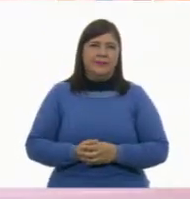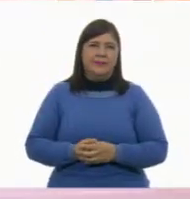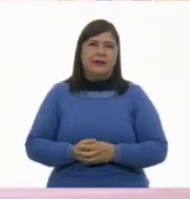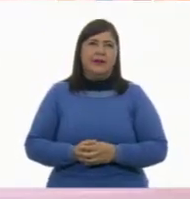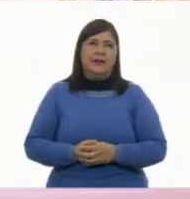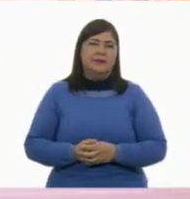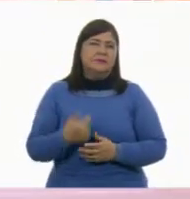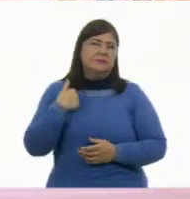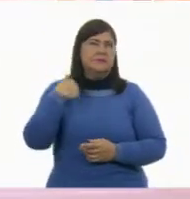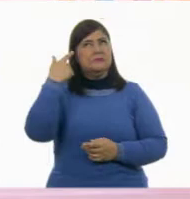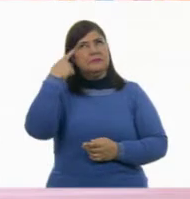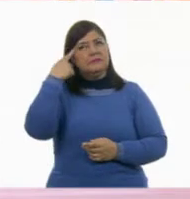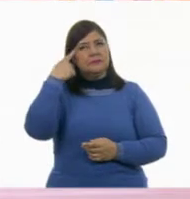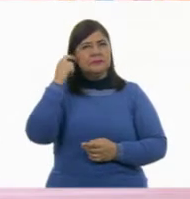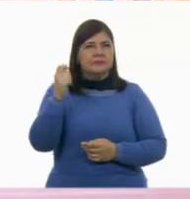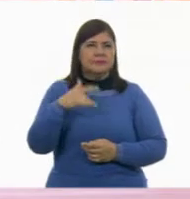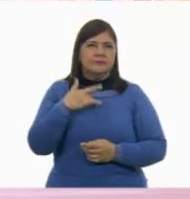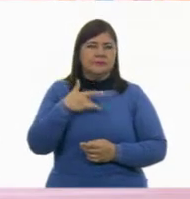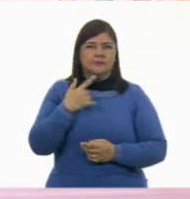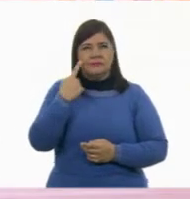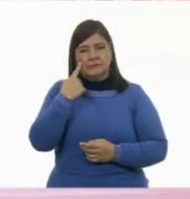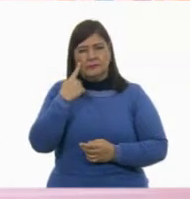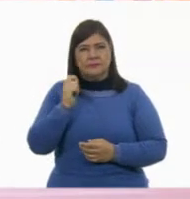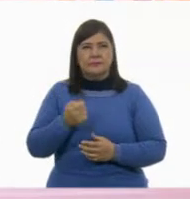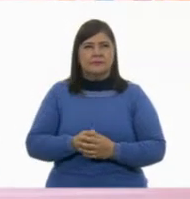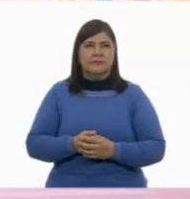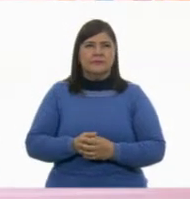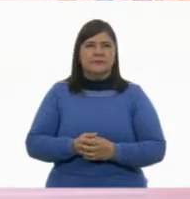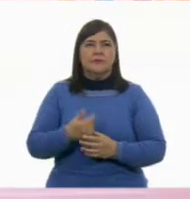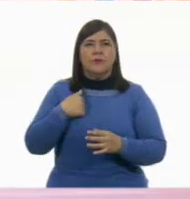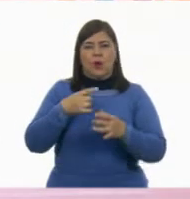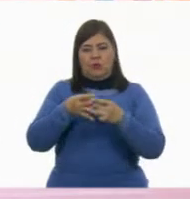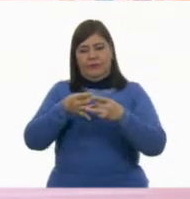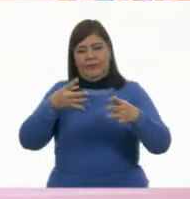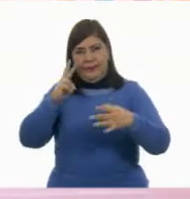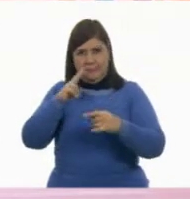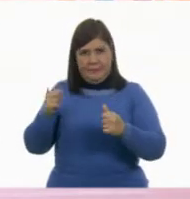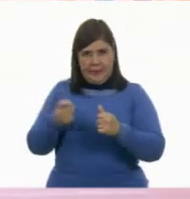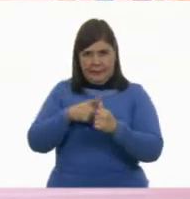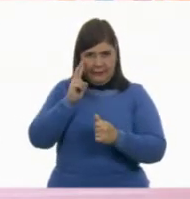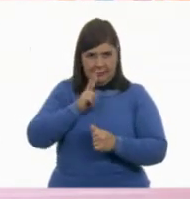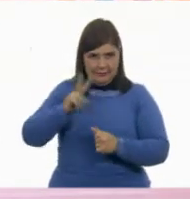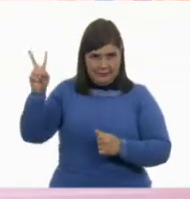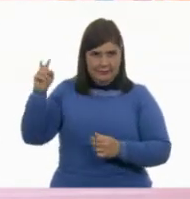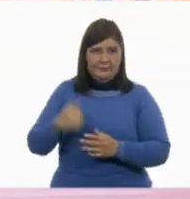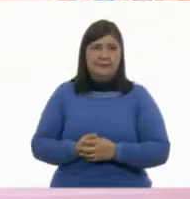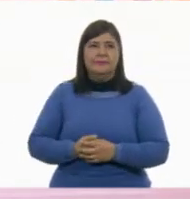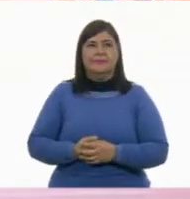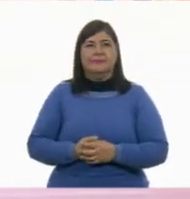ni se me ocurre, pero esta no me gusta primero, yo quiero una flecha.